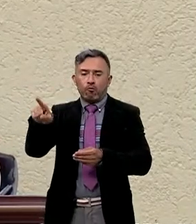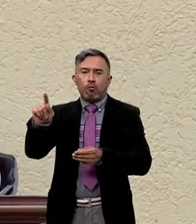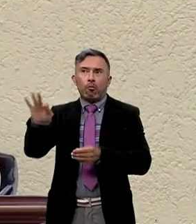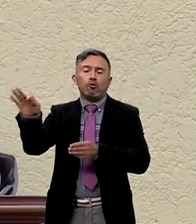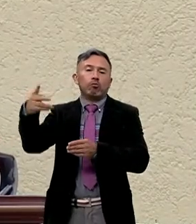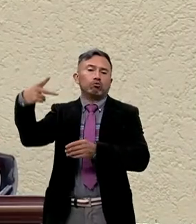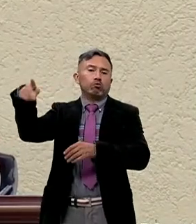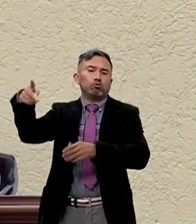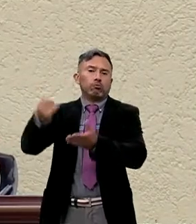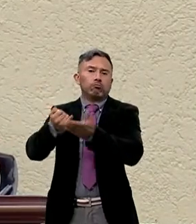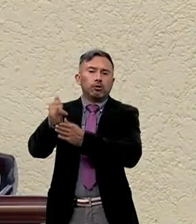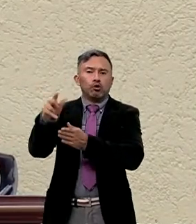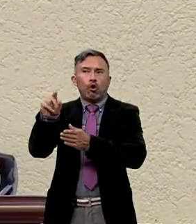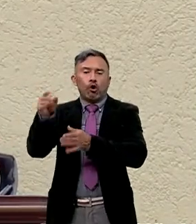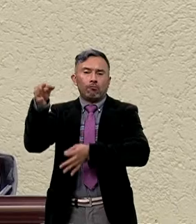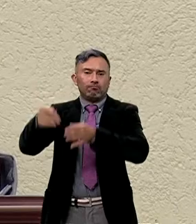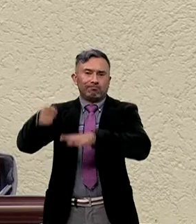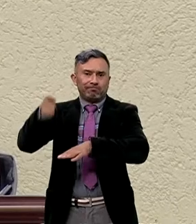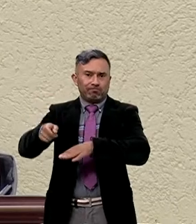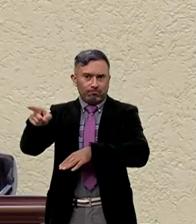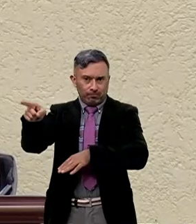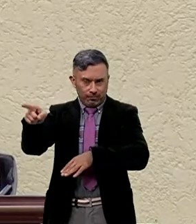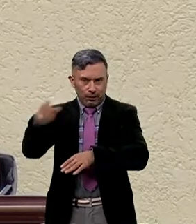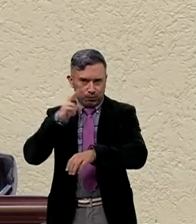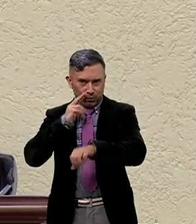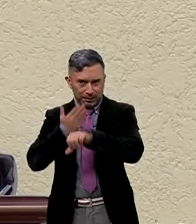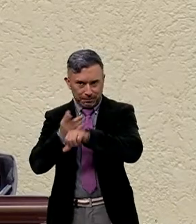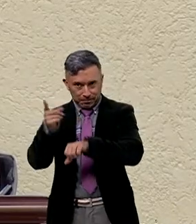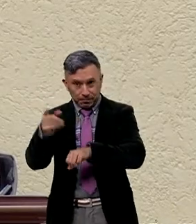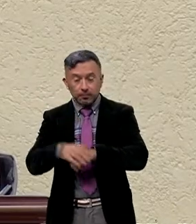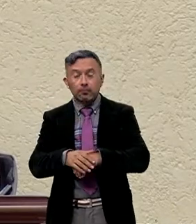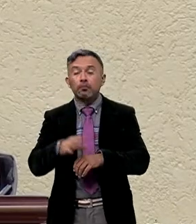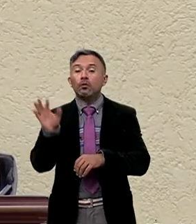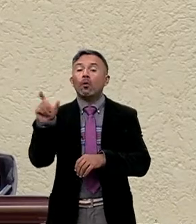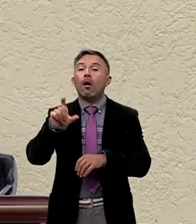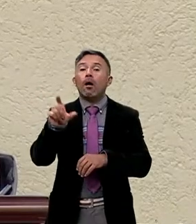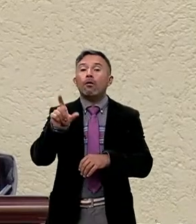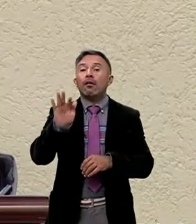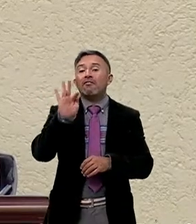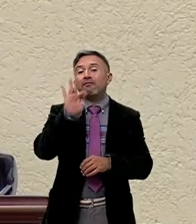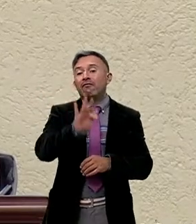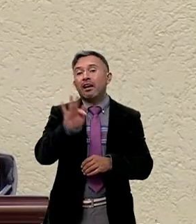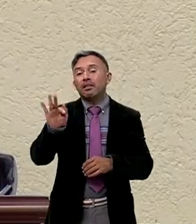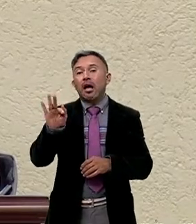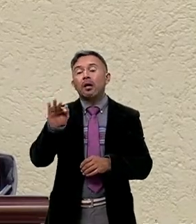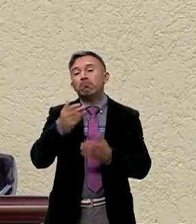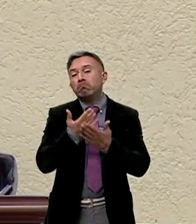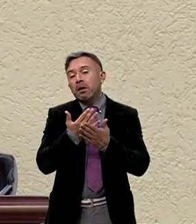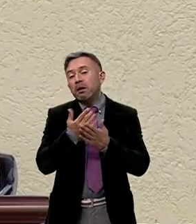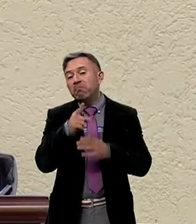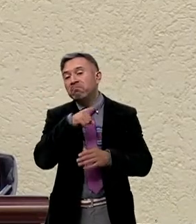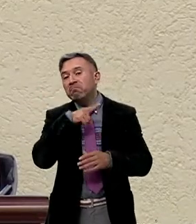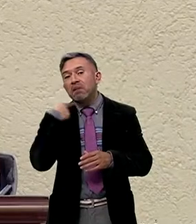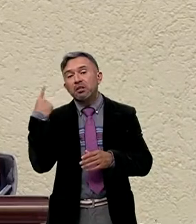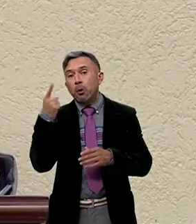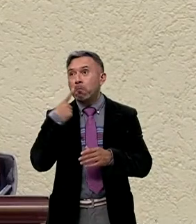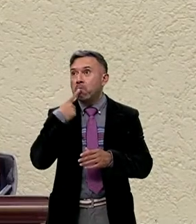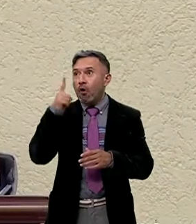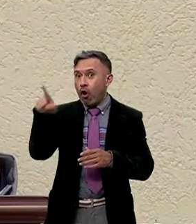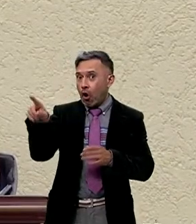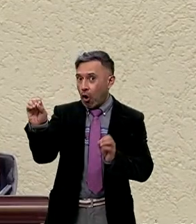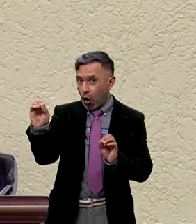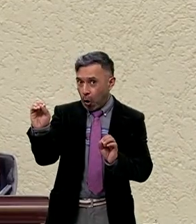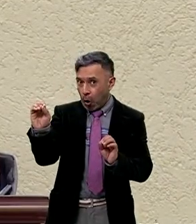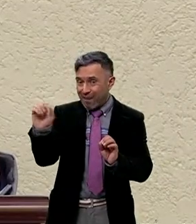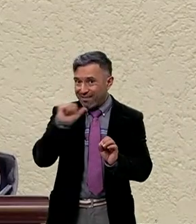resueltas las impugnaciones presentadas o en su caso cuando se agote el plazo y no se presente alguna entonces este consejo